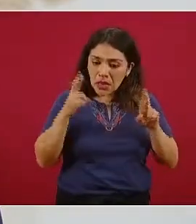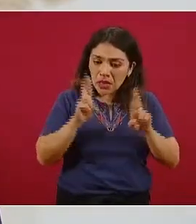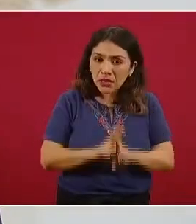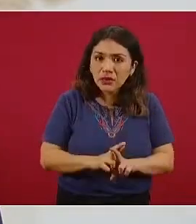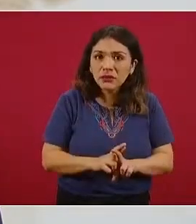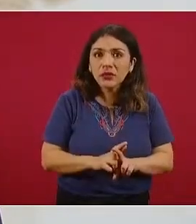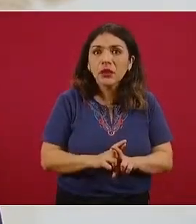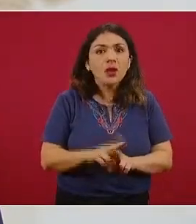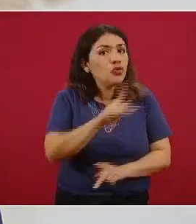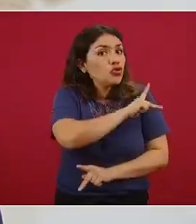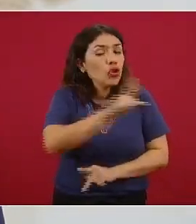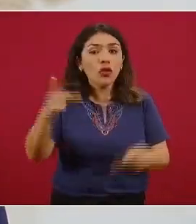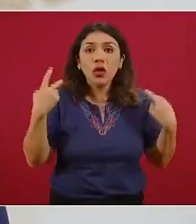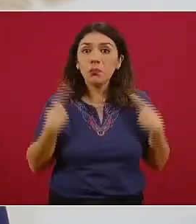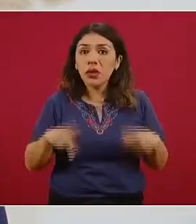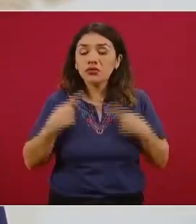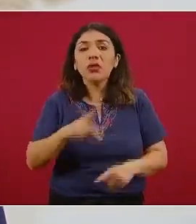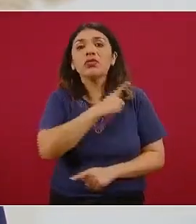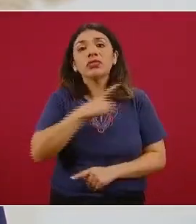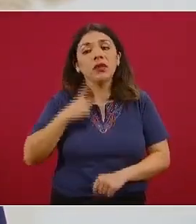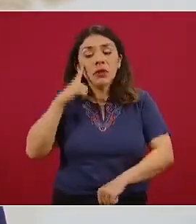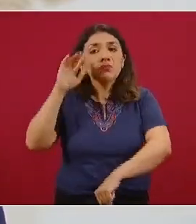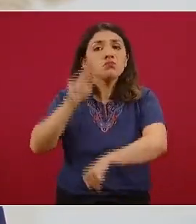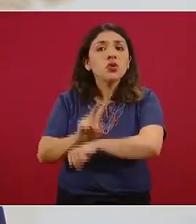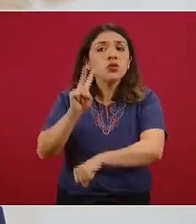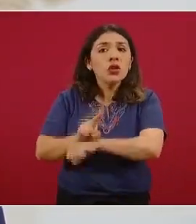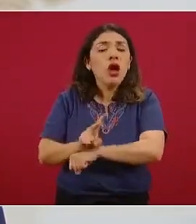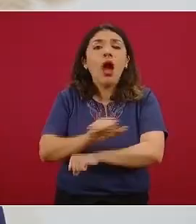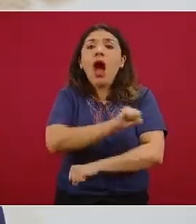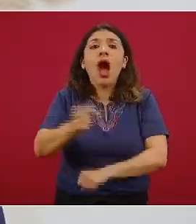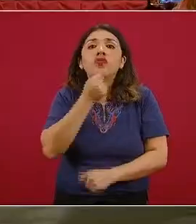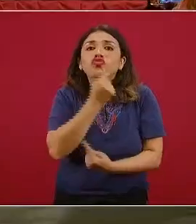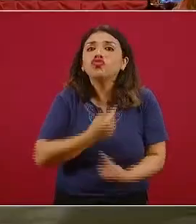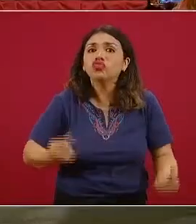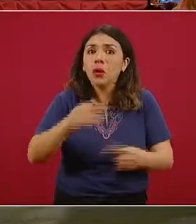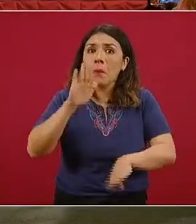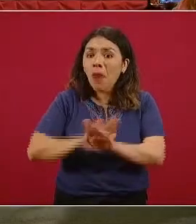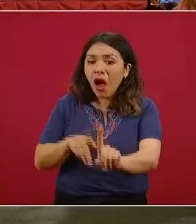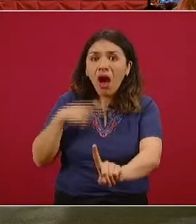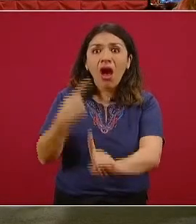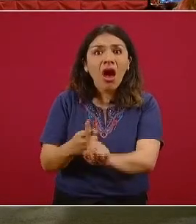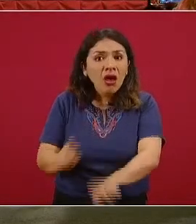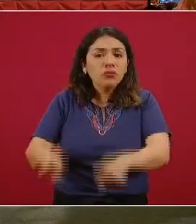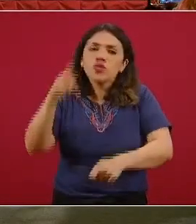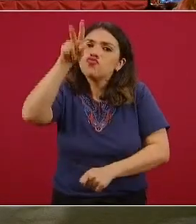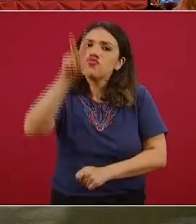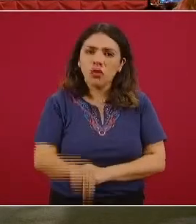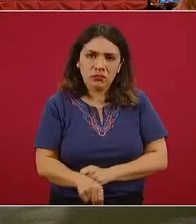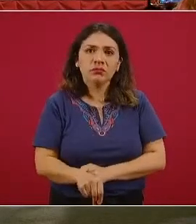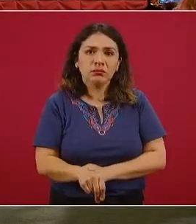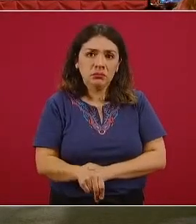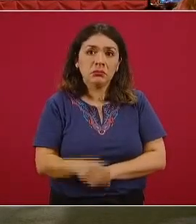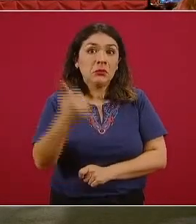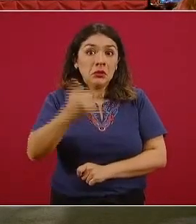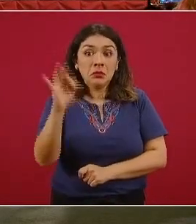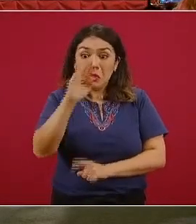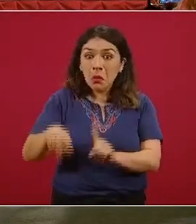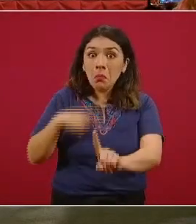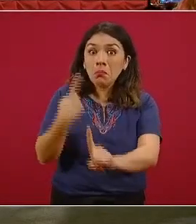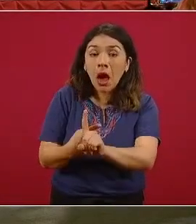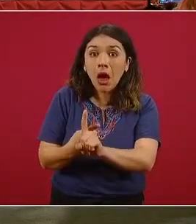maestras y a todos para proteger a las niñas, que ninguna niña sea violentada y menos después de